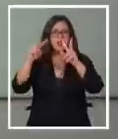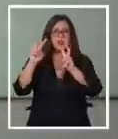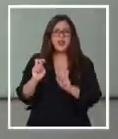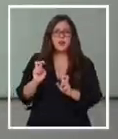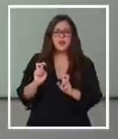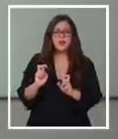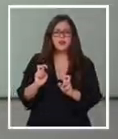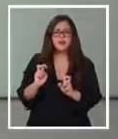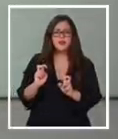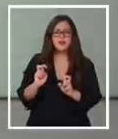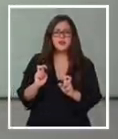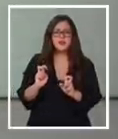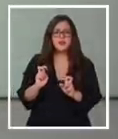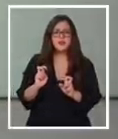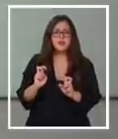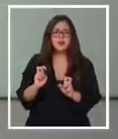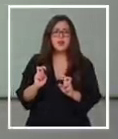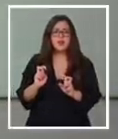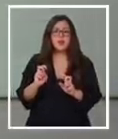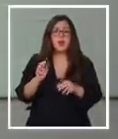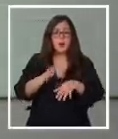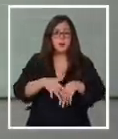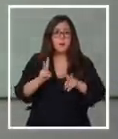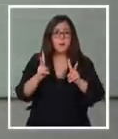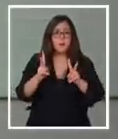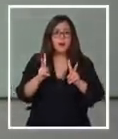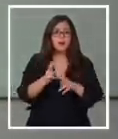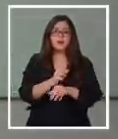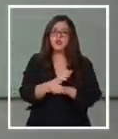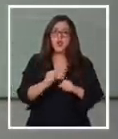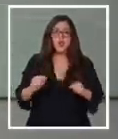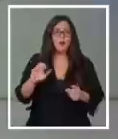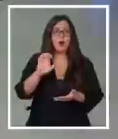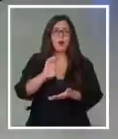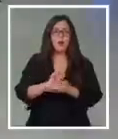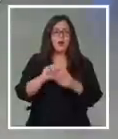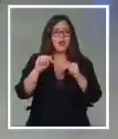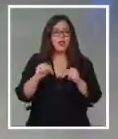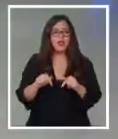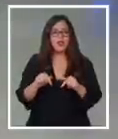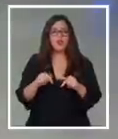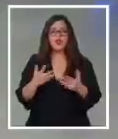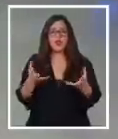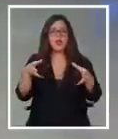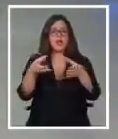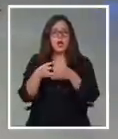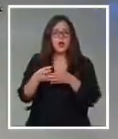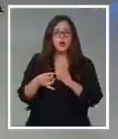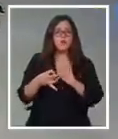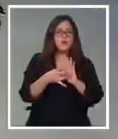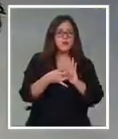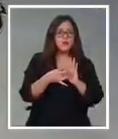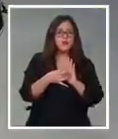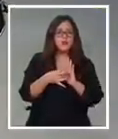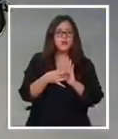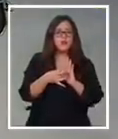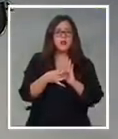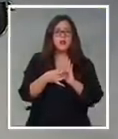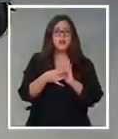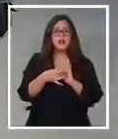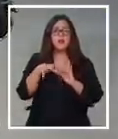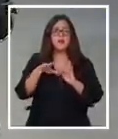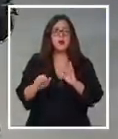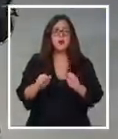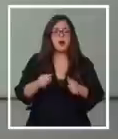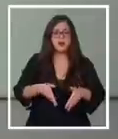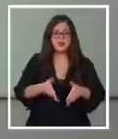nosotros por cierto no podemos permitir como estado que bandas delictuales del crimen organizado se tomen